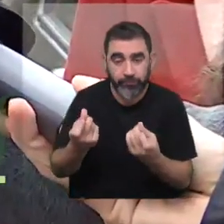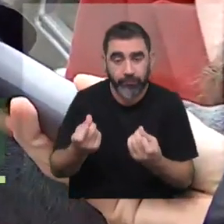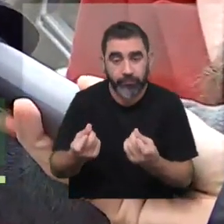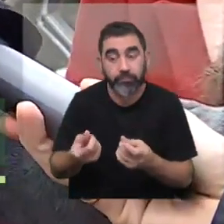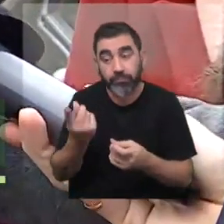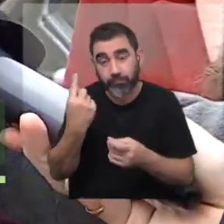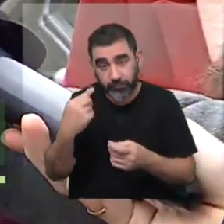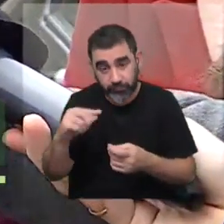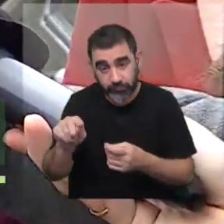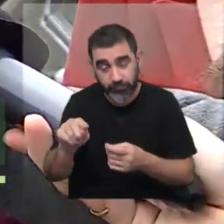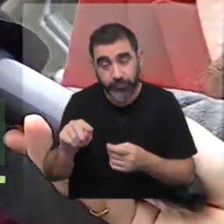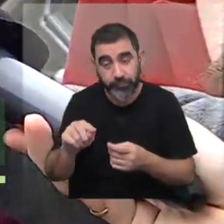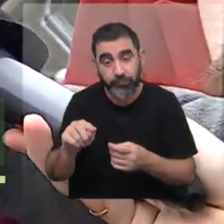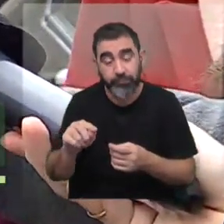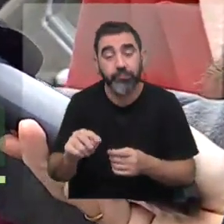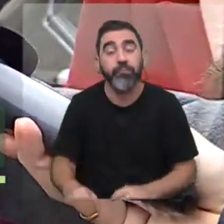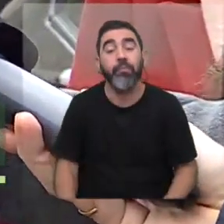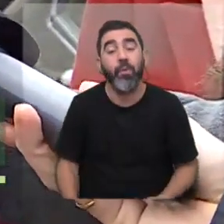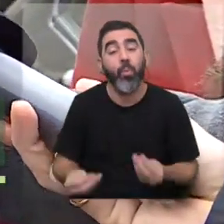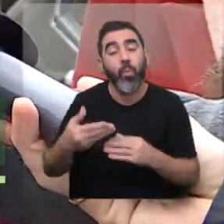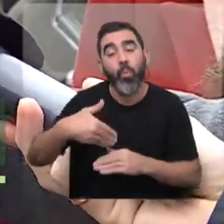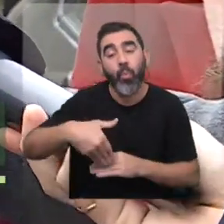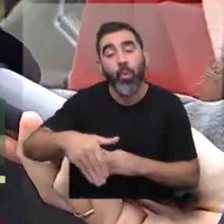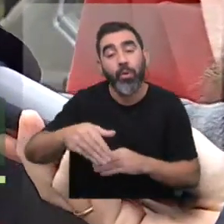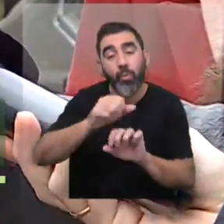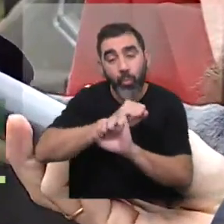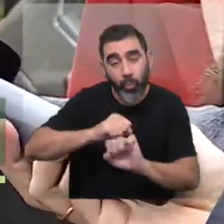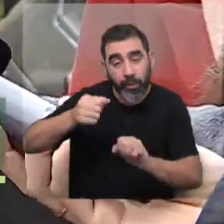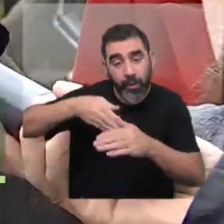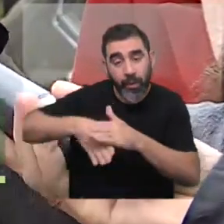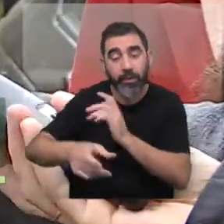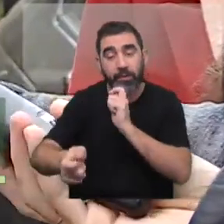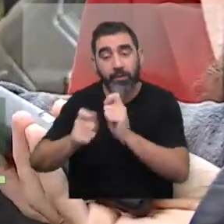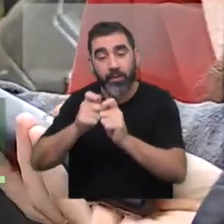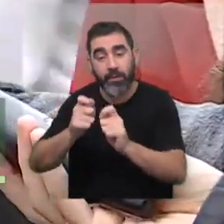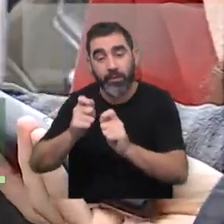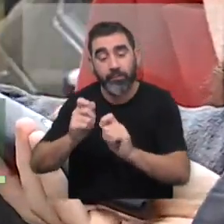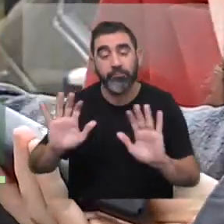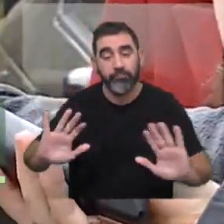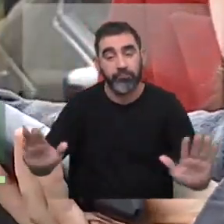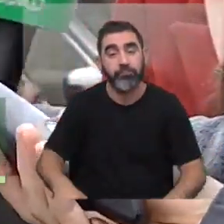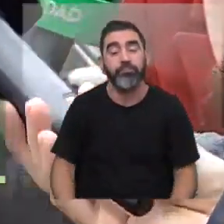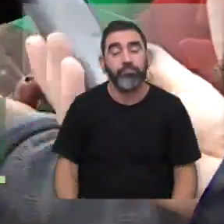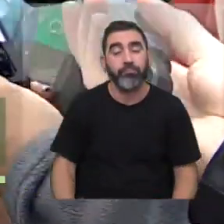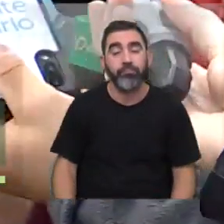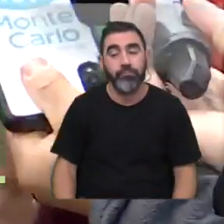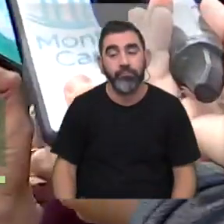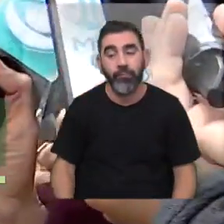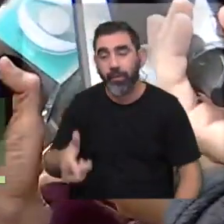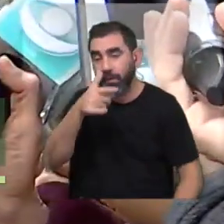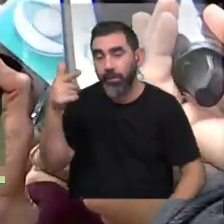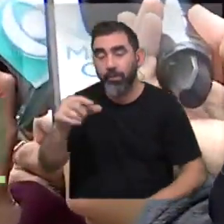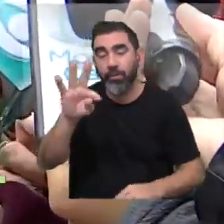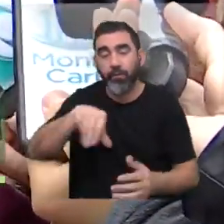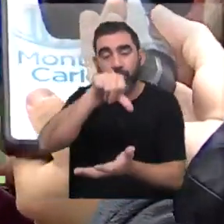función justamente de esa necesidad de determinar cuándo ustedes podían podían entrar que fue la decisión que se tomó y nada más Fernández estamos en vivo para